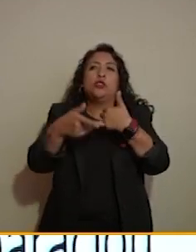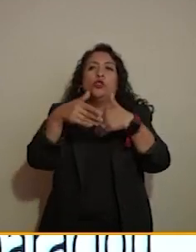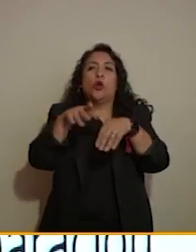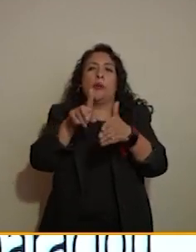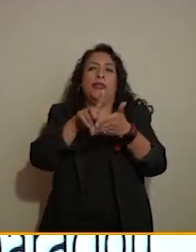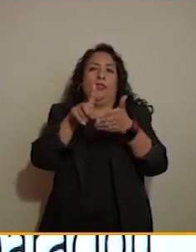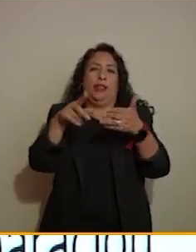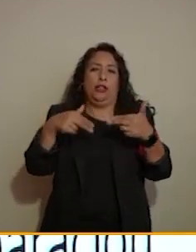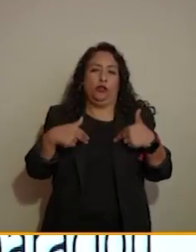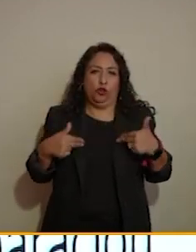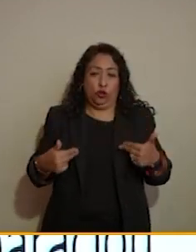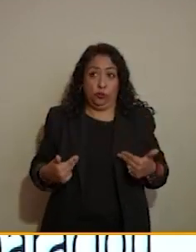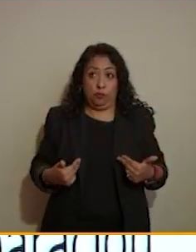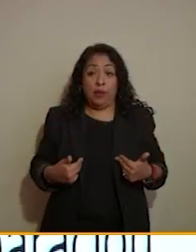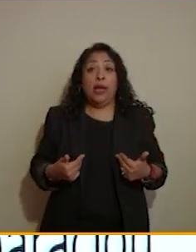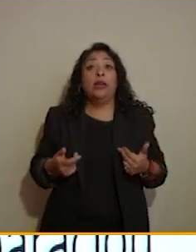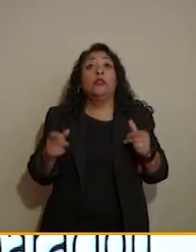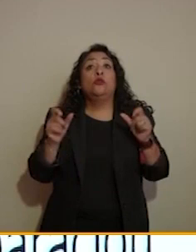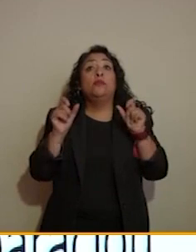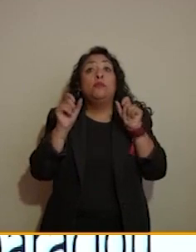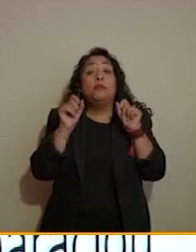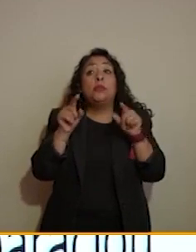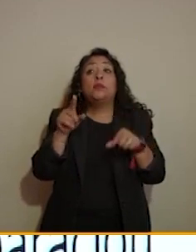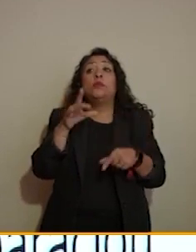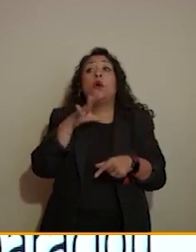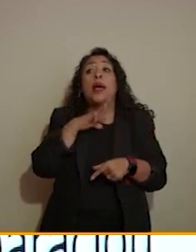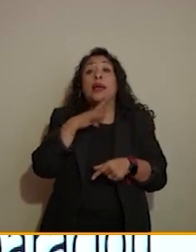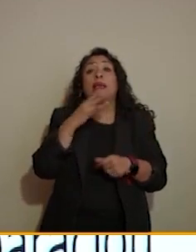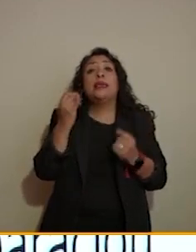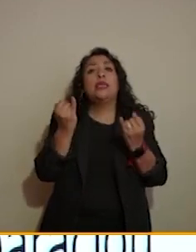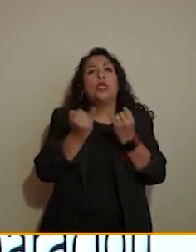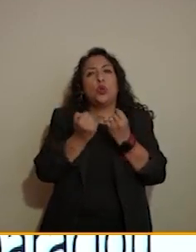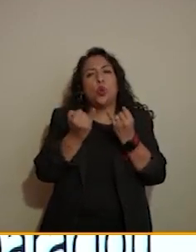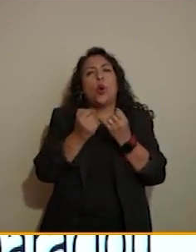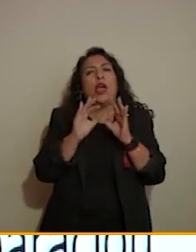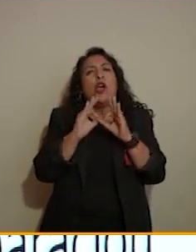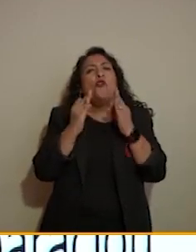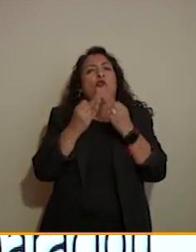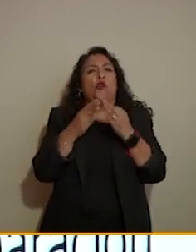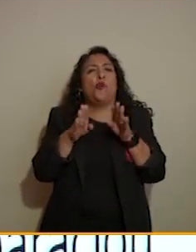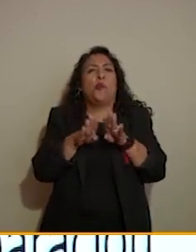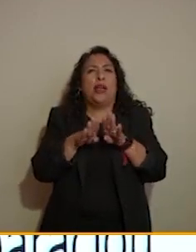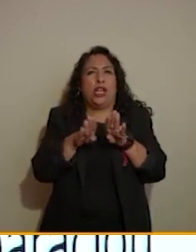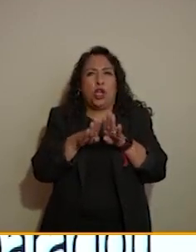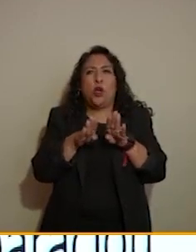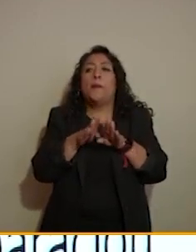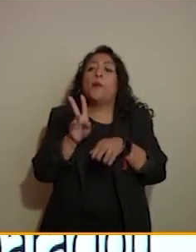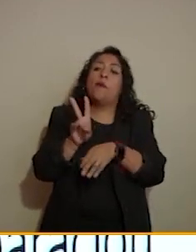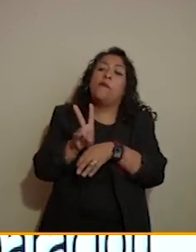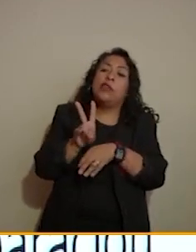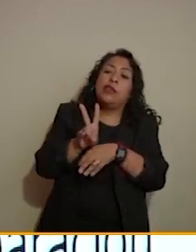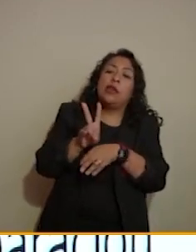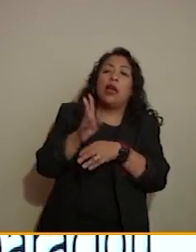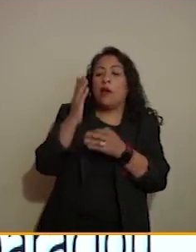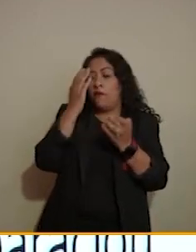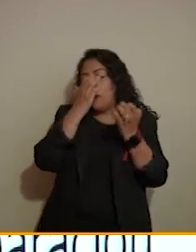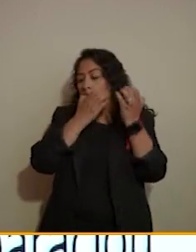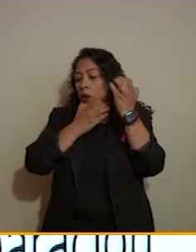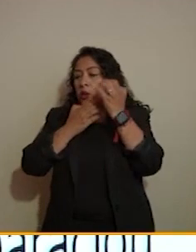derechos humanos y que se establezca también mecanismos para monitorear, evaluar